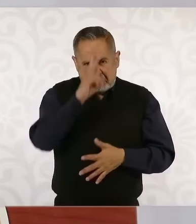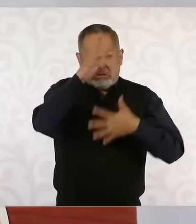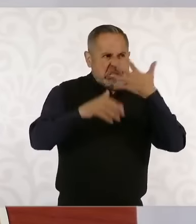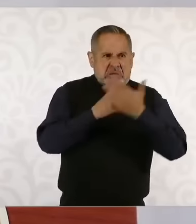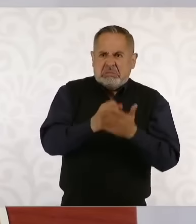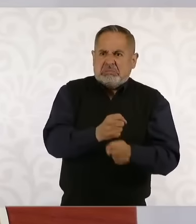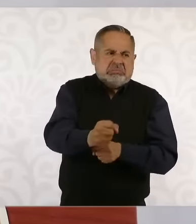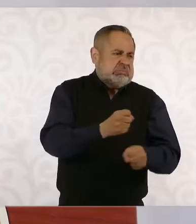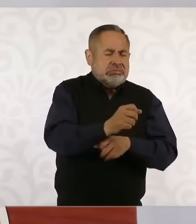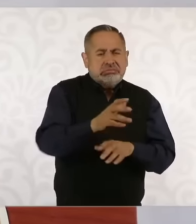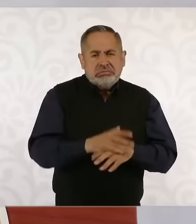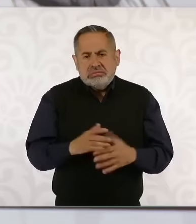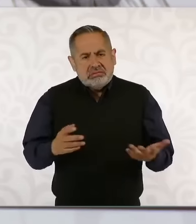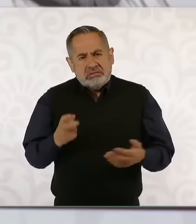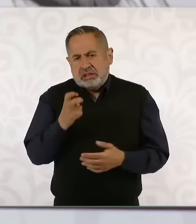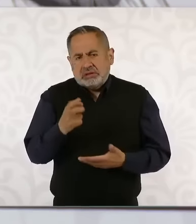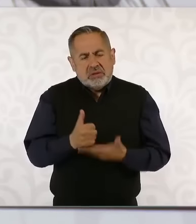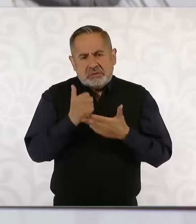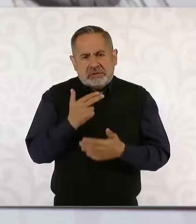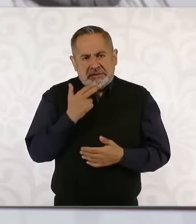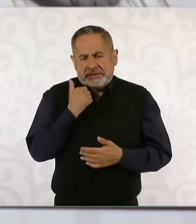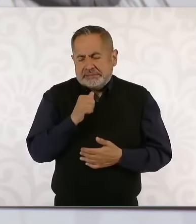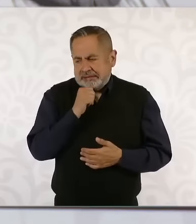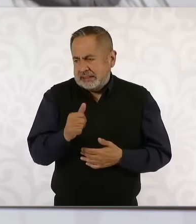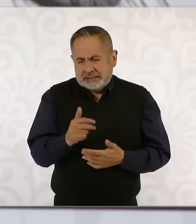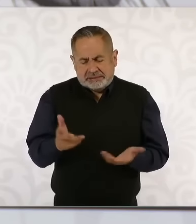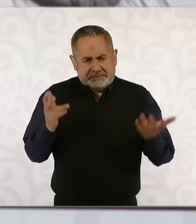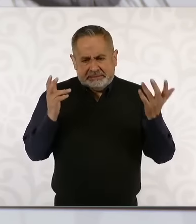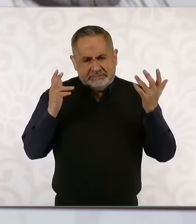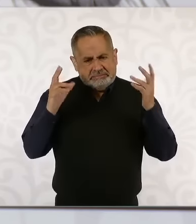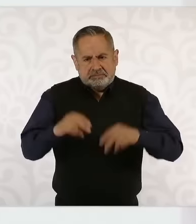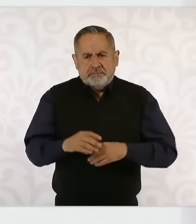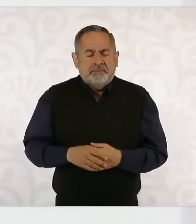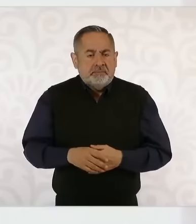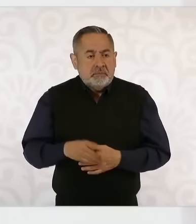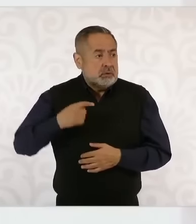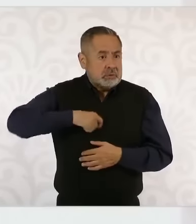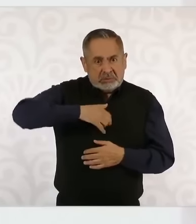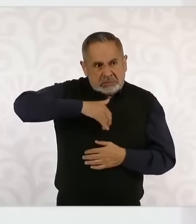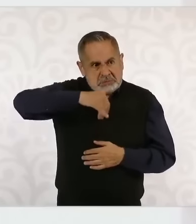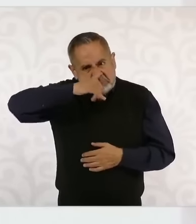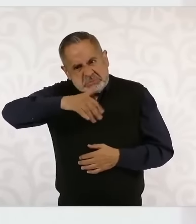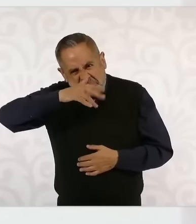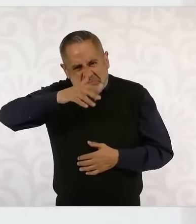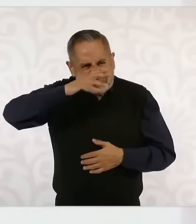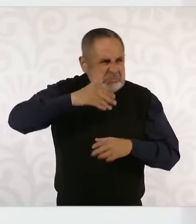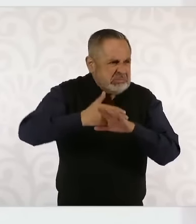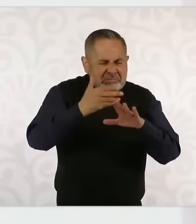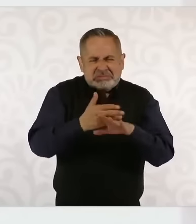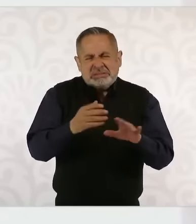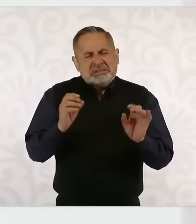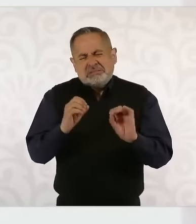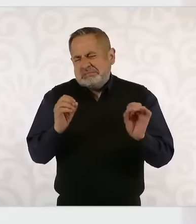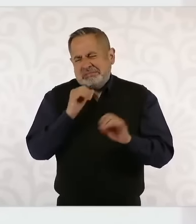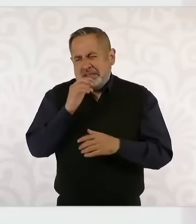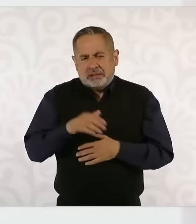Eso no ayuda en nada a nuestro país. Y no vamos a caer en provocaciones, porque lo que quieren pues